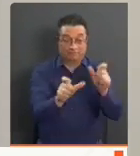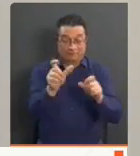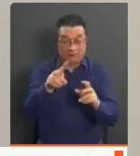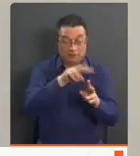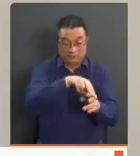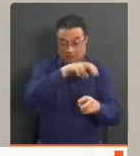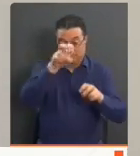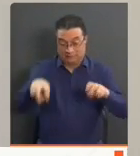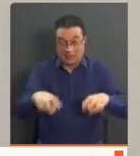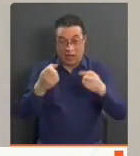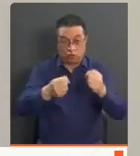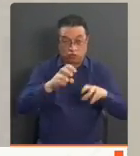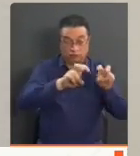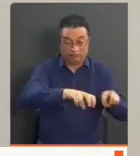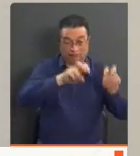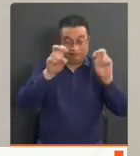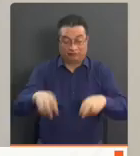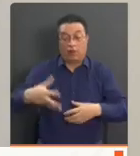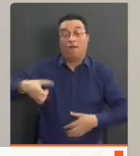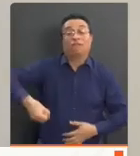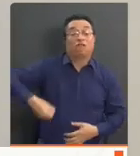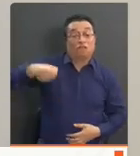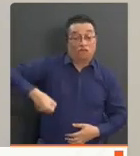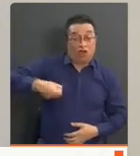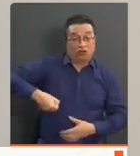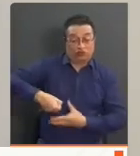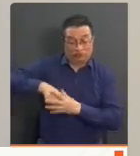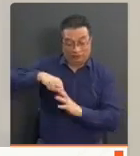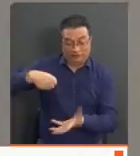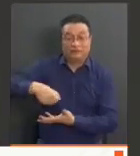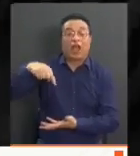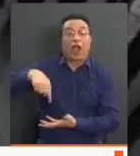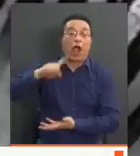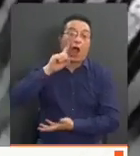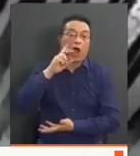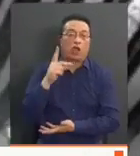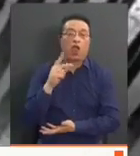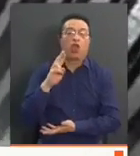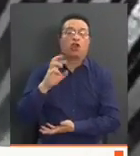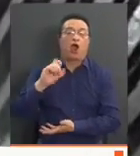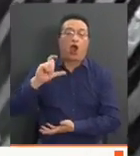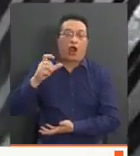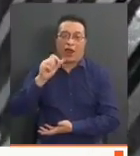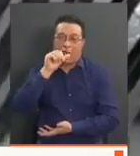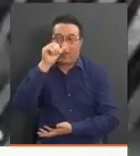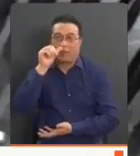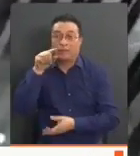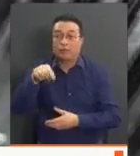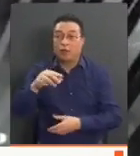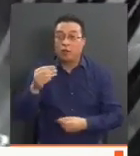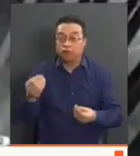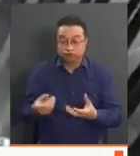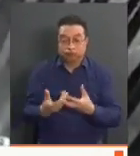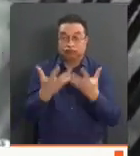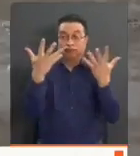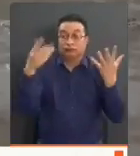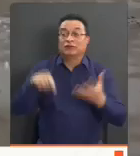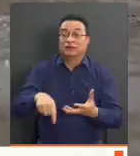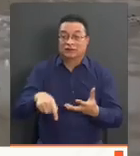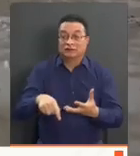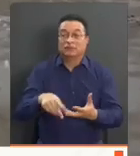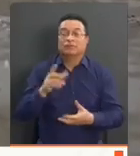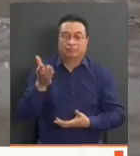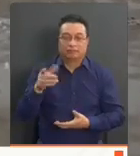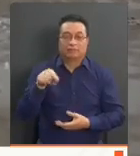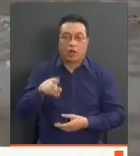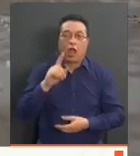vehículo, mantenían en sus manos un bolso, el cual contenía droga en su interior. ¿Se acuerda de ese polvo blanco? Era parte de una bolsa que